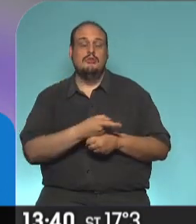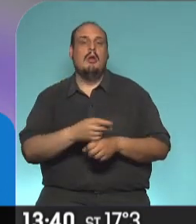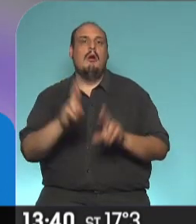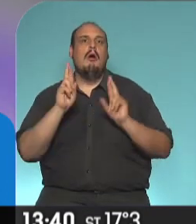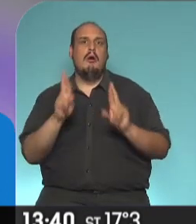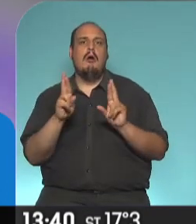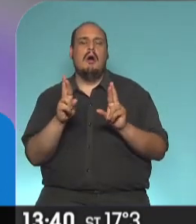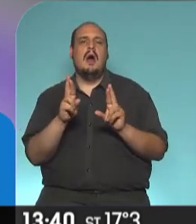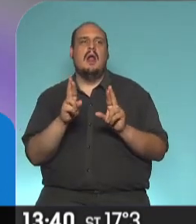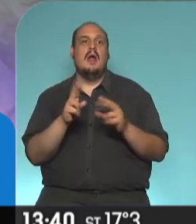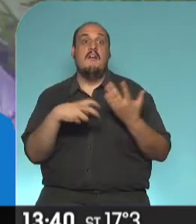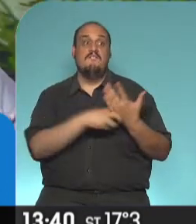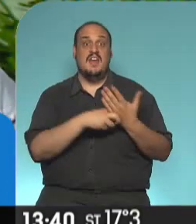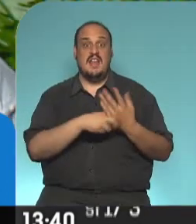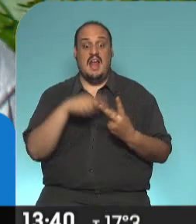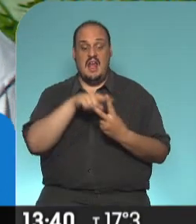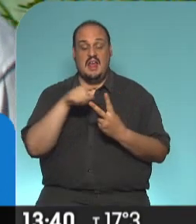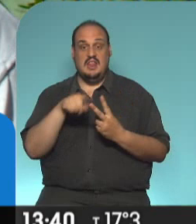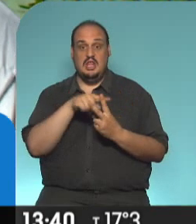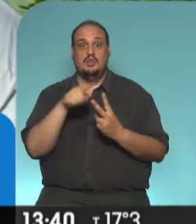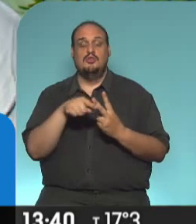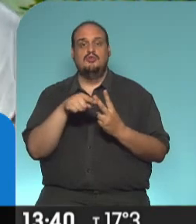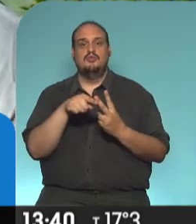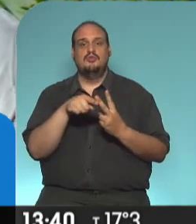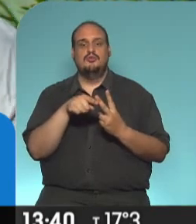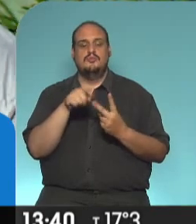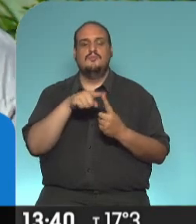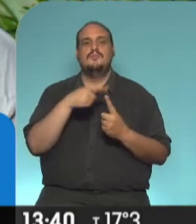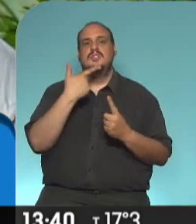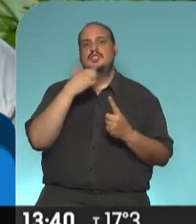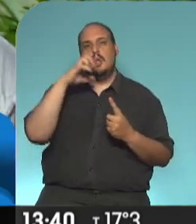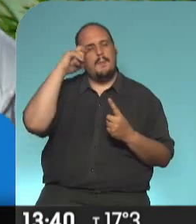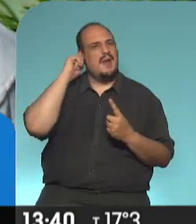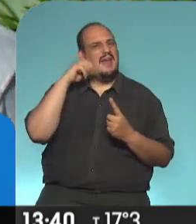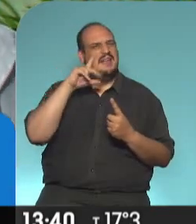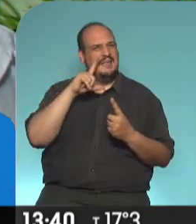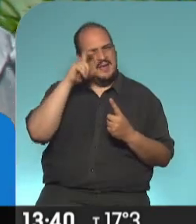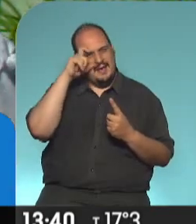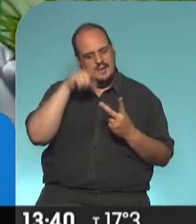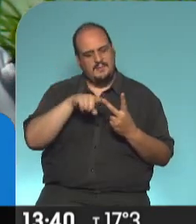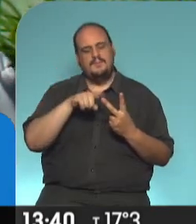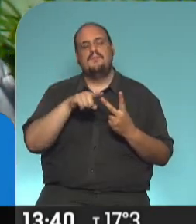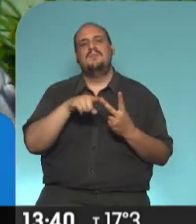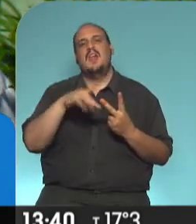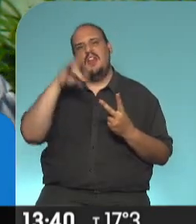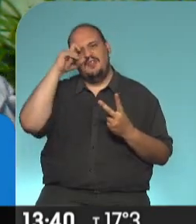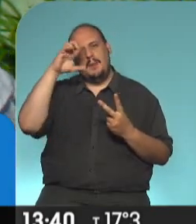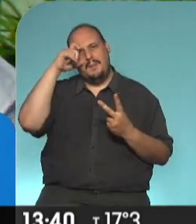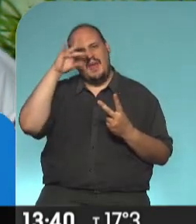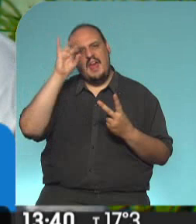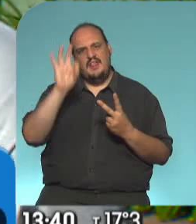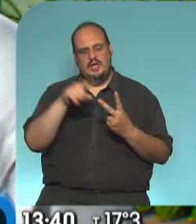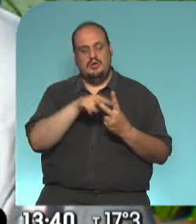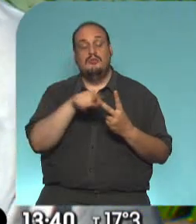que los dos fiscales que están actuando en el caso, el fiscal Sopegni de San Jorge y el fiscal De Pedro de Santa Fe,